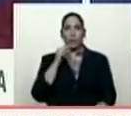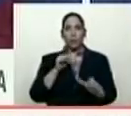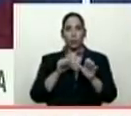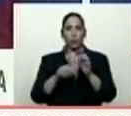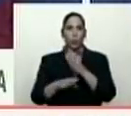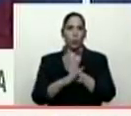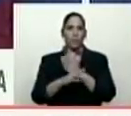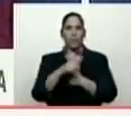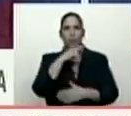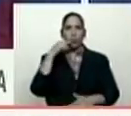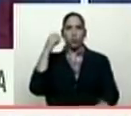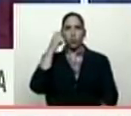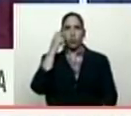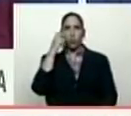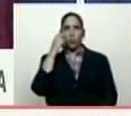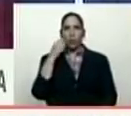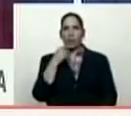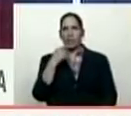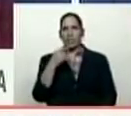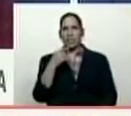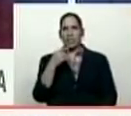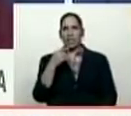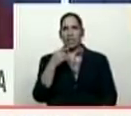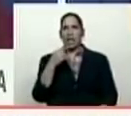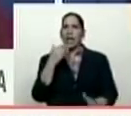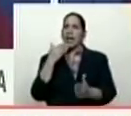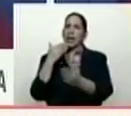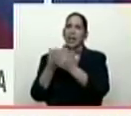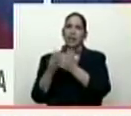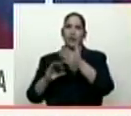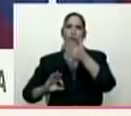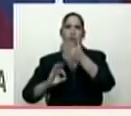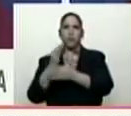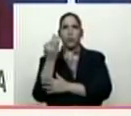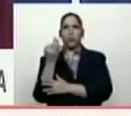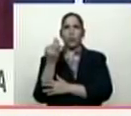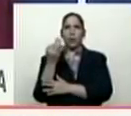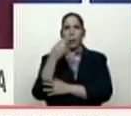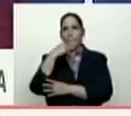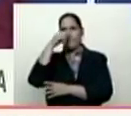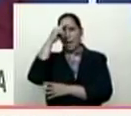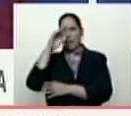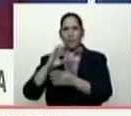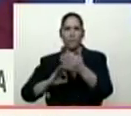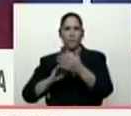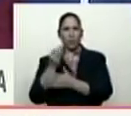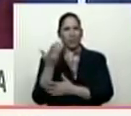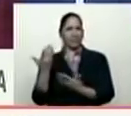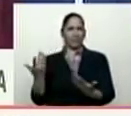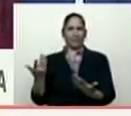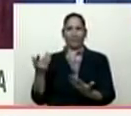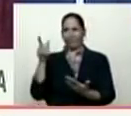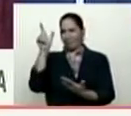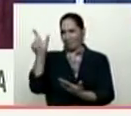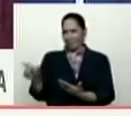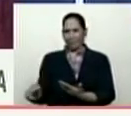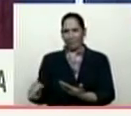Duque dice que es gracias a los, ¿cómo se llama?, a los fundadores, a los padres fundadores. Ay, qué vergüenza para el